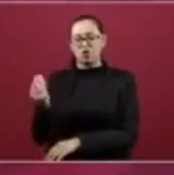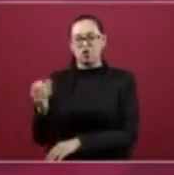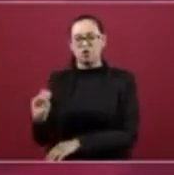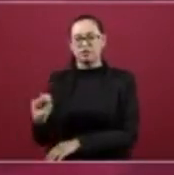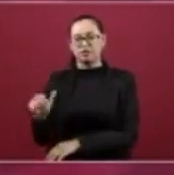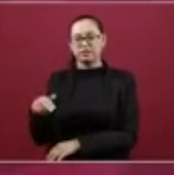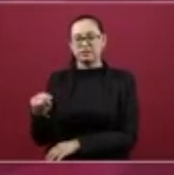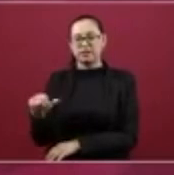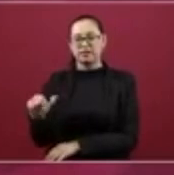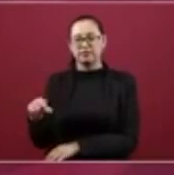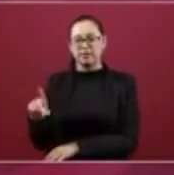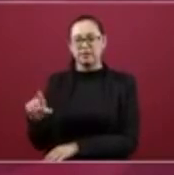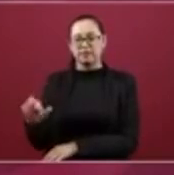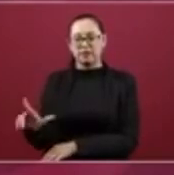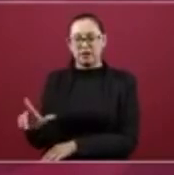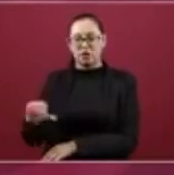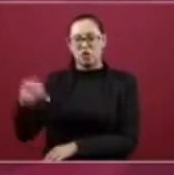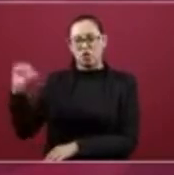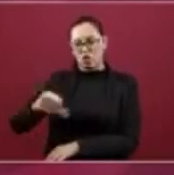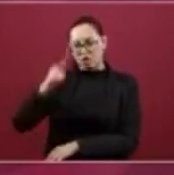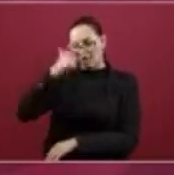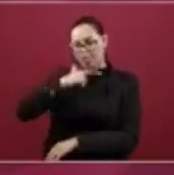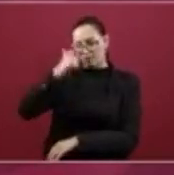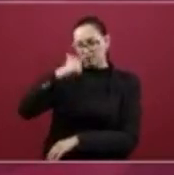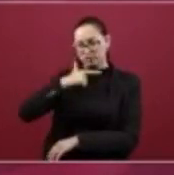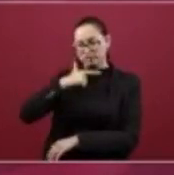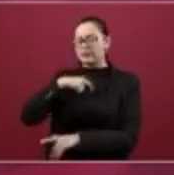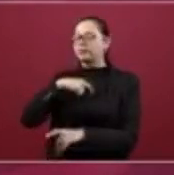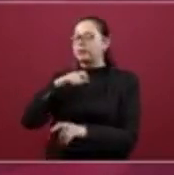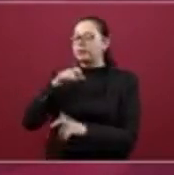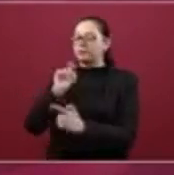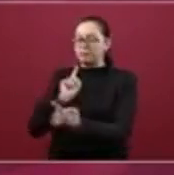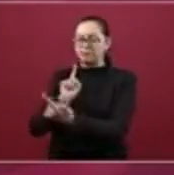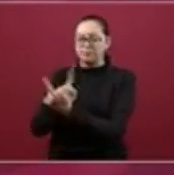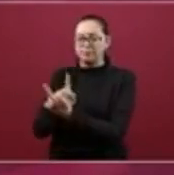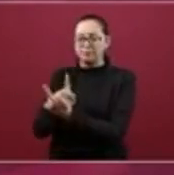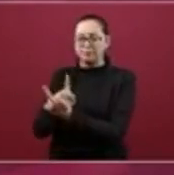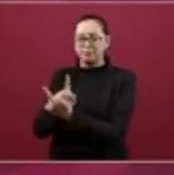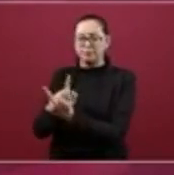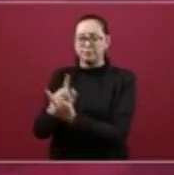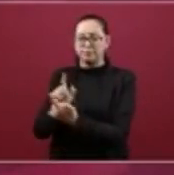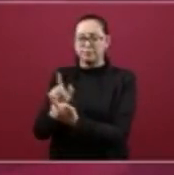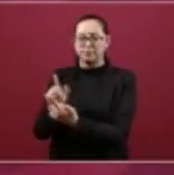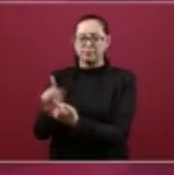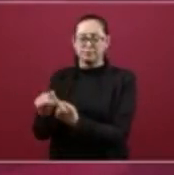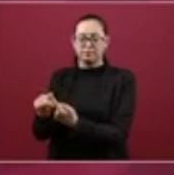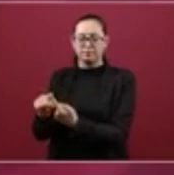la tarde-noche me voy a reunir con el